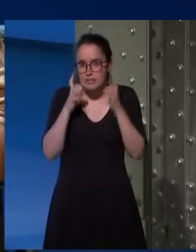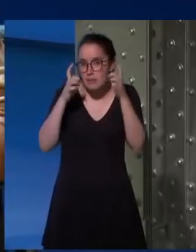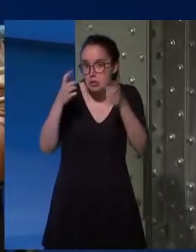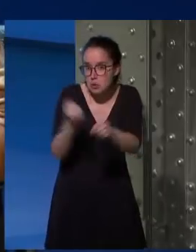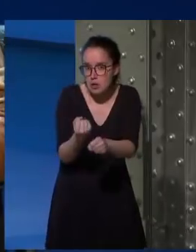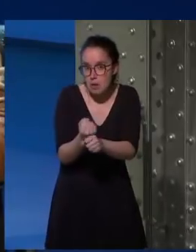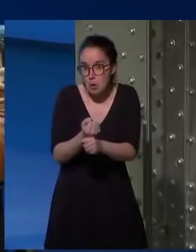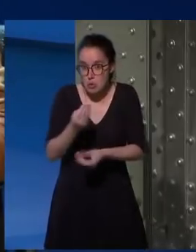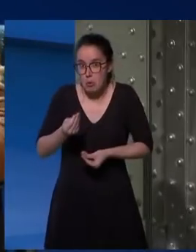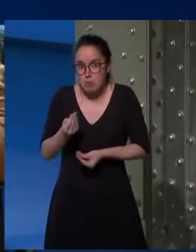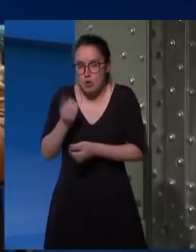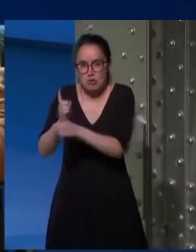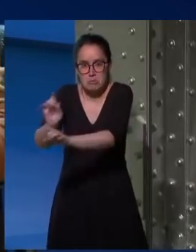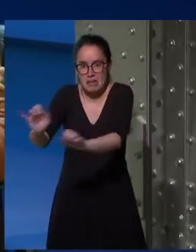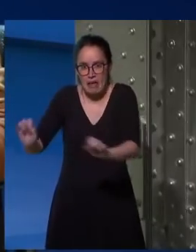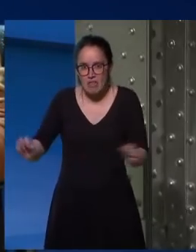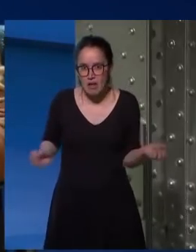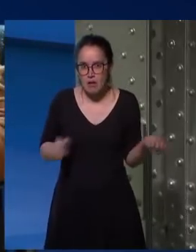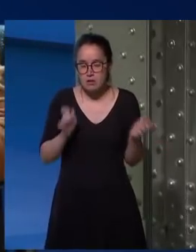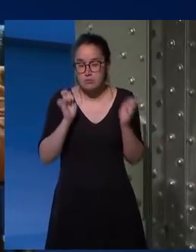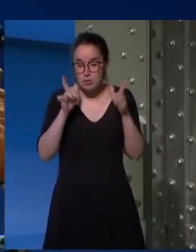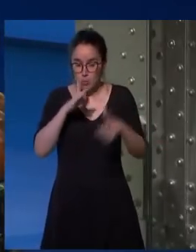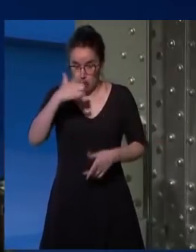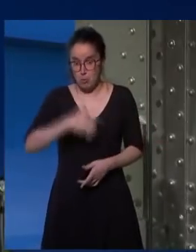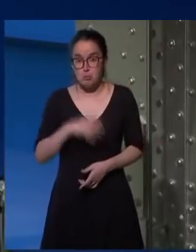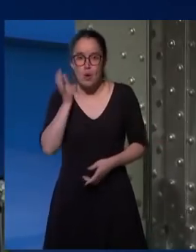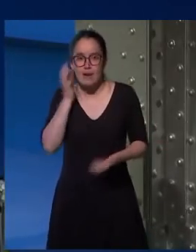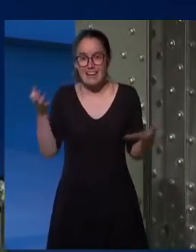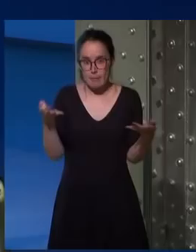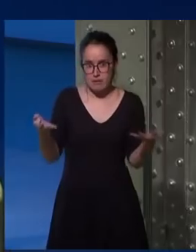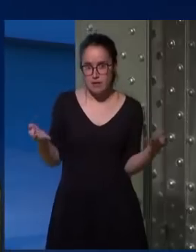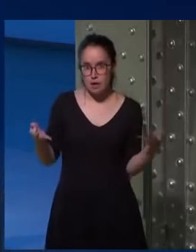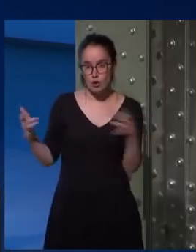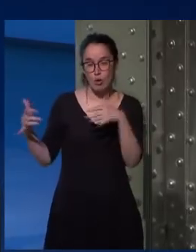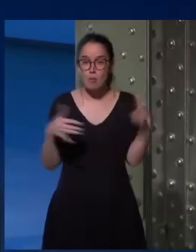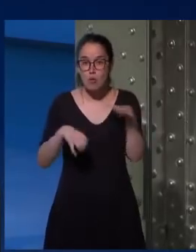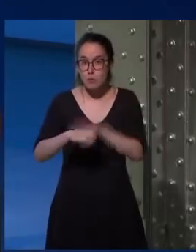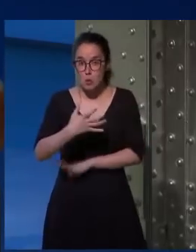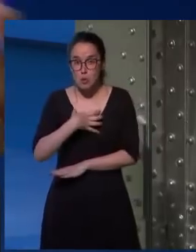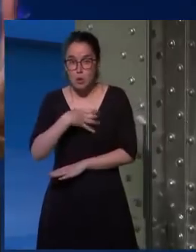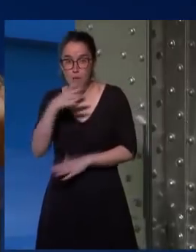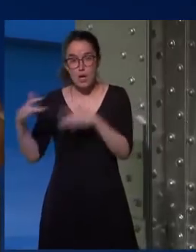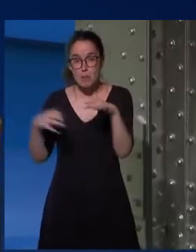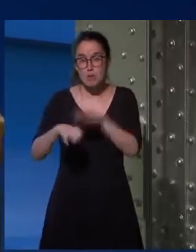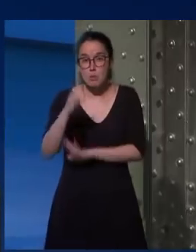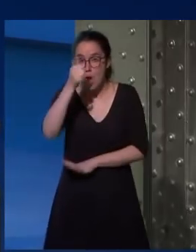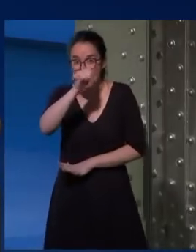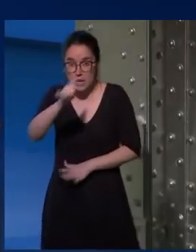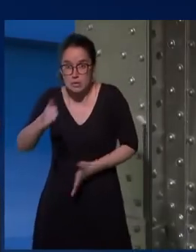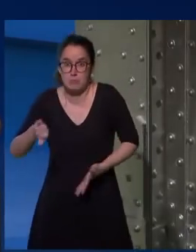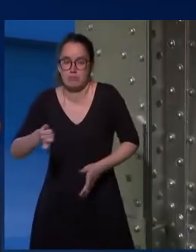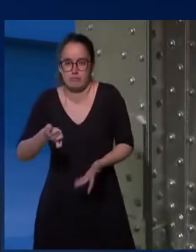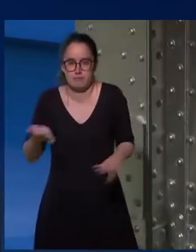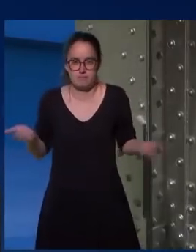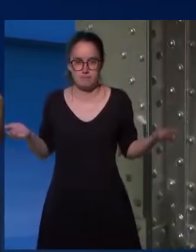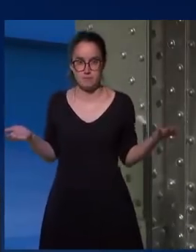mi trabajo, yo no he hecho nada a nadie, y simplemente te das cuenta de por qué soy mujer y qué pasa, no puedo estar en un campo de fútbol porque en el campo de fútbol están los hombres.